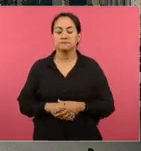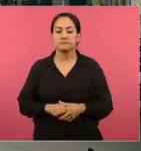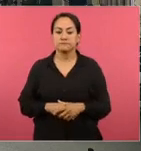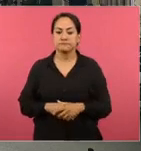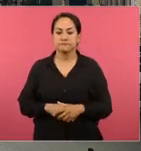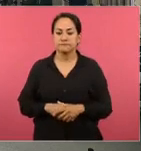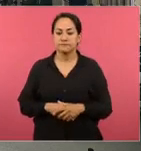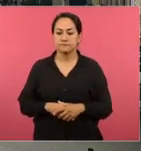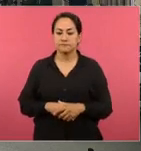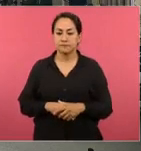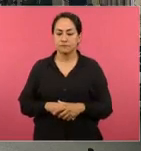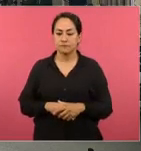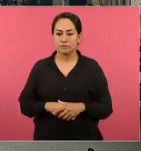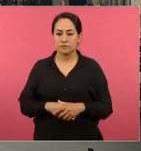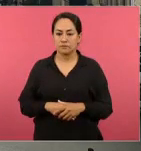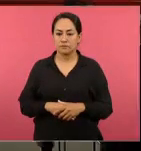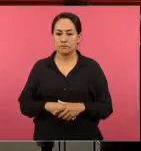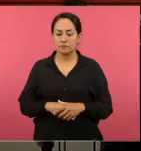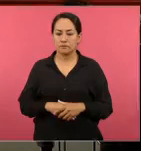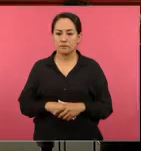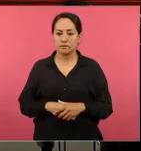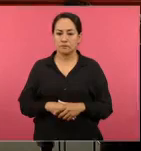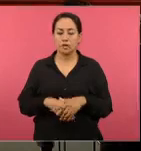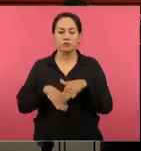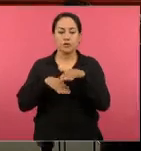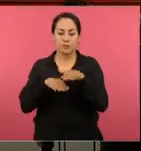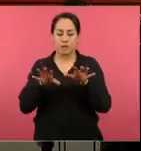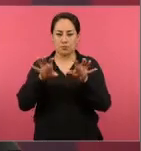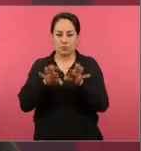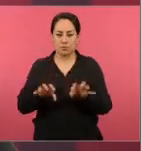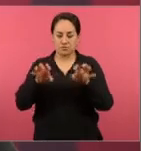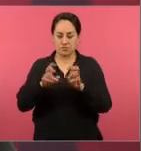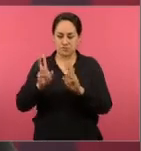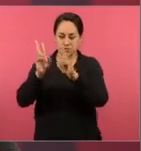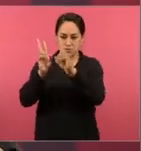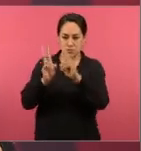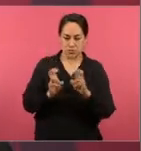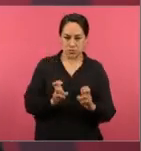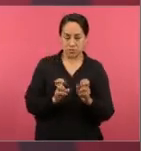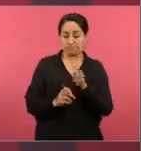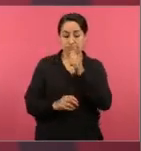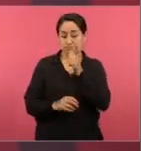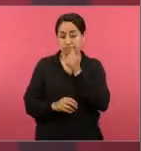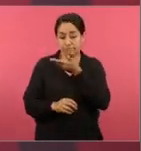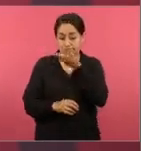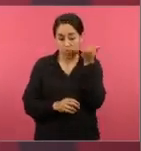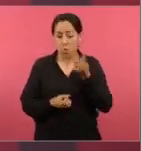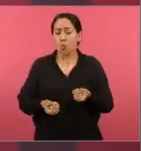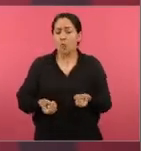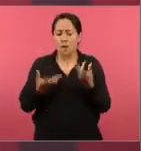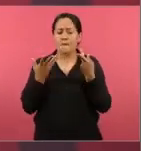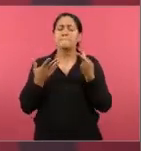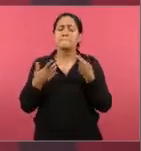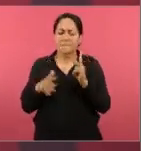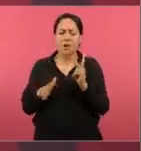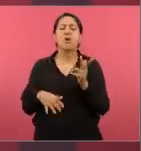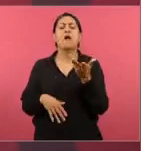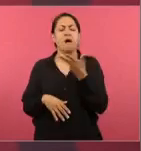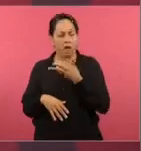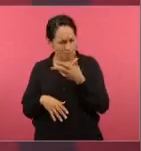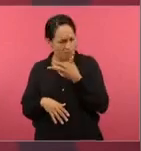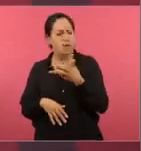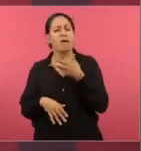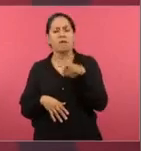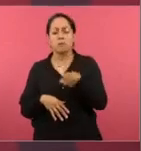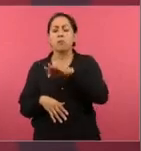Ese dato de los discos duros no lo tengo aquí, pero te los paso, pero tiene que ver más con el equipo para que tengan la posibilidad, de, aún